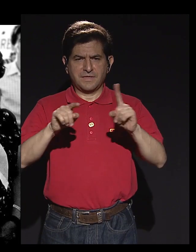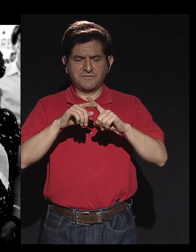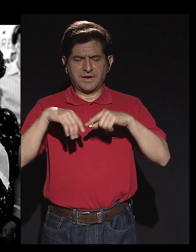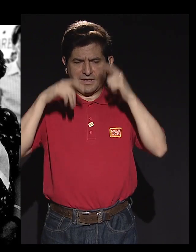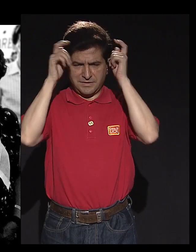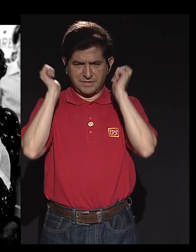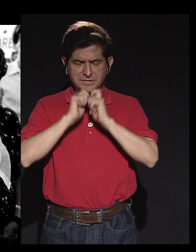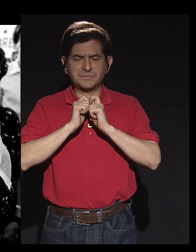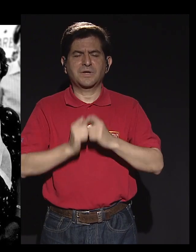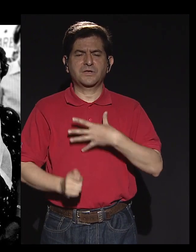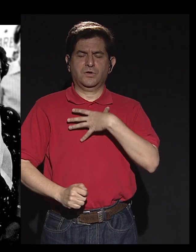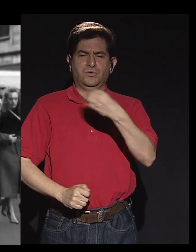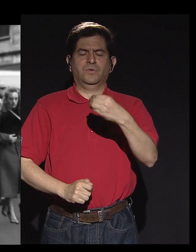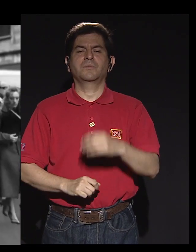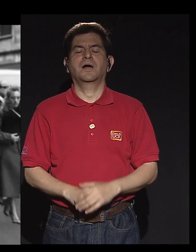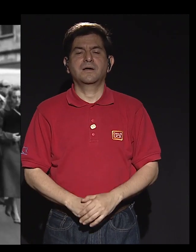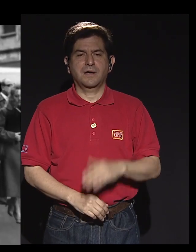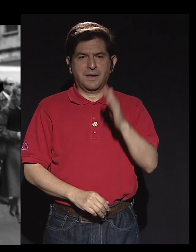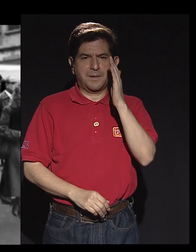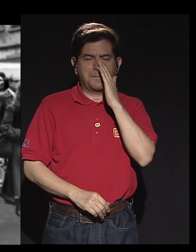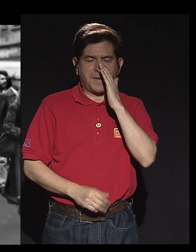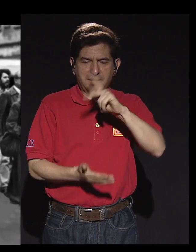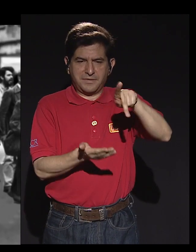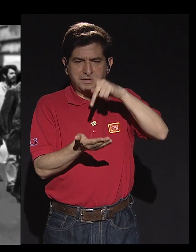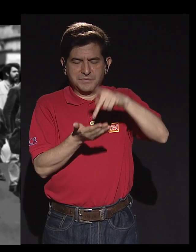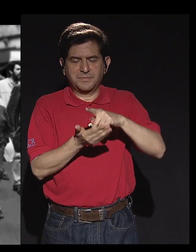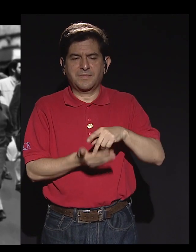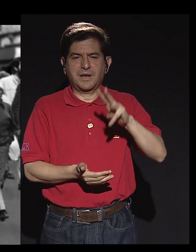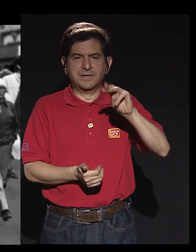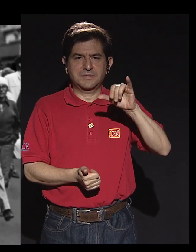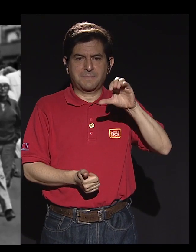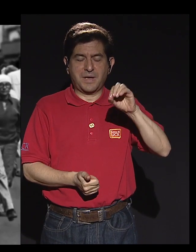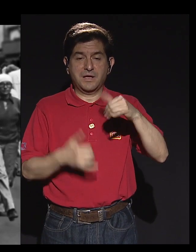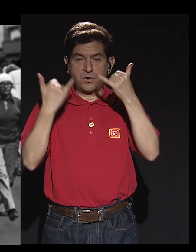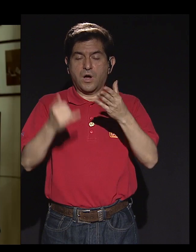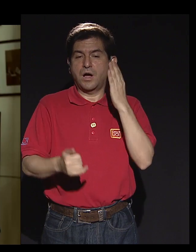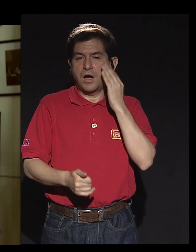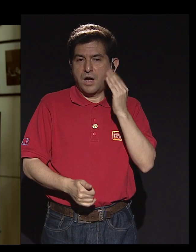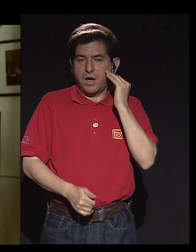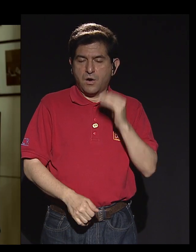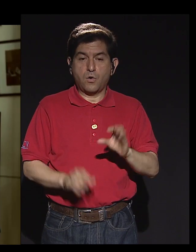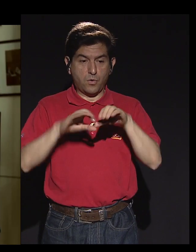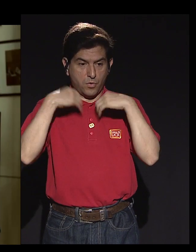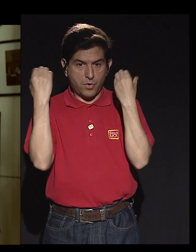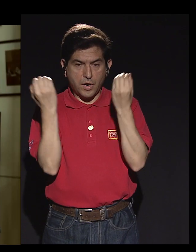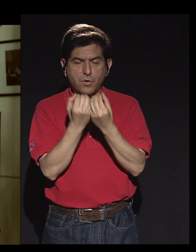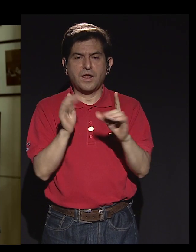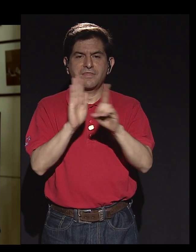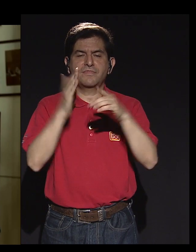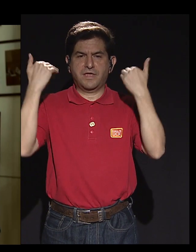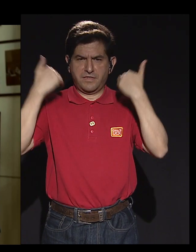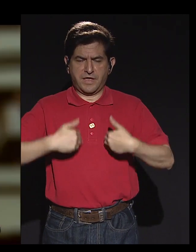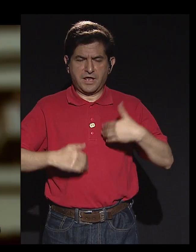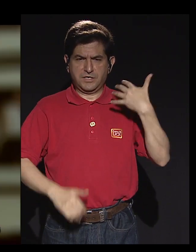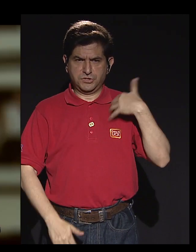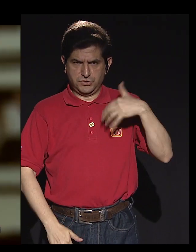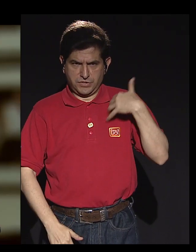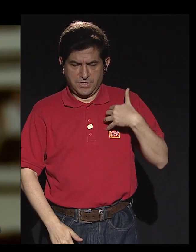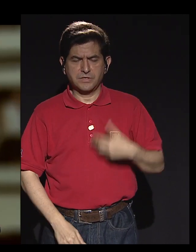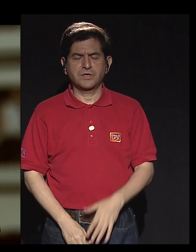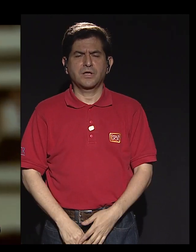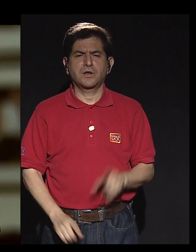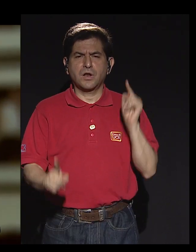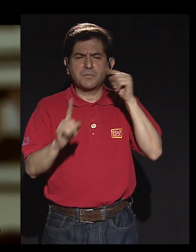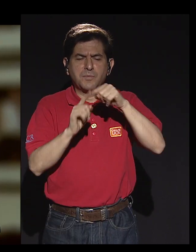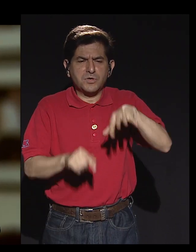Con sus distintivos pañuelos blancos, conocidas como las Madres de la Plaza de Mayo, las Ahora Abuelas, es una organización de derechos humanos